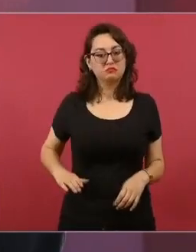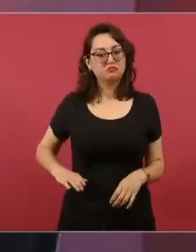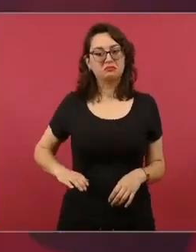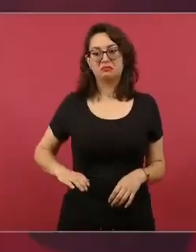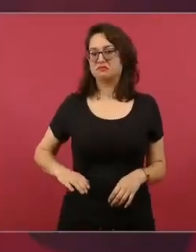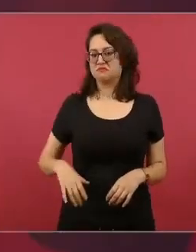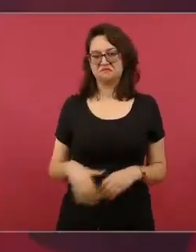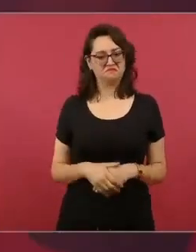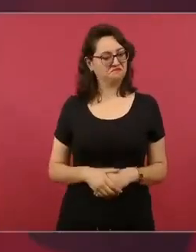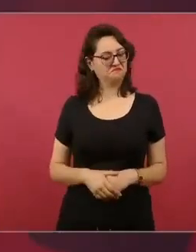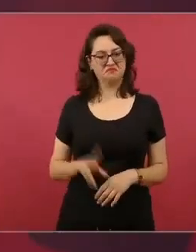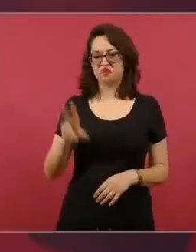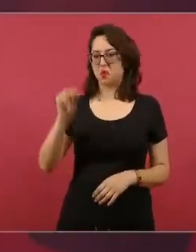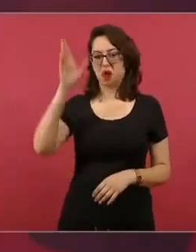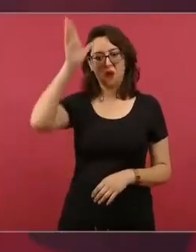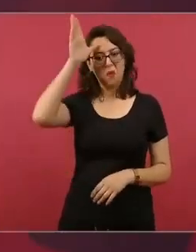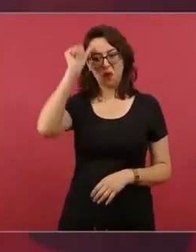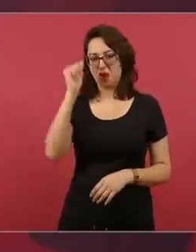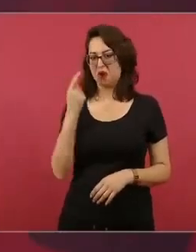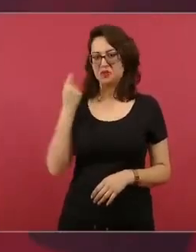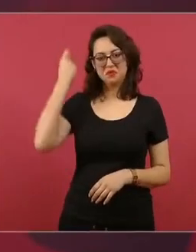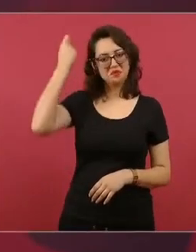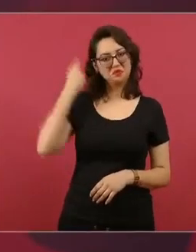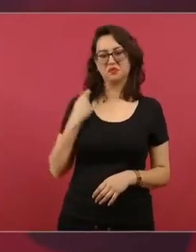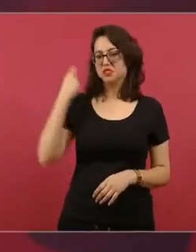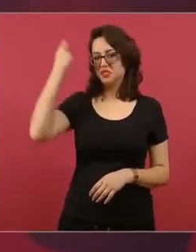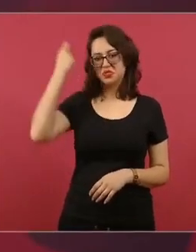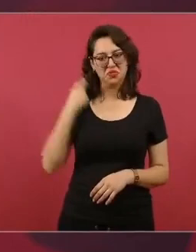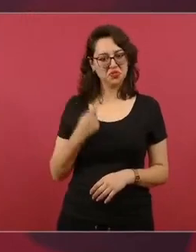también se pronunció en contra. Y estoy